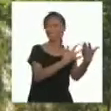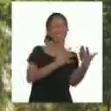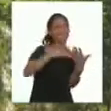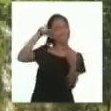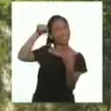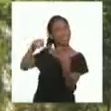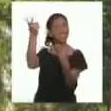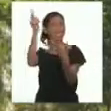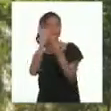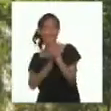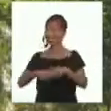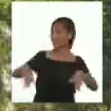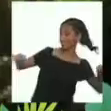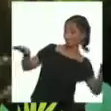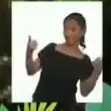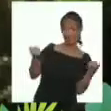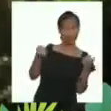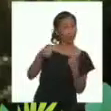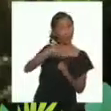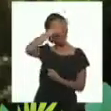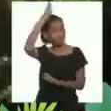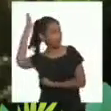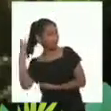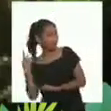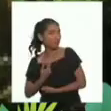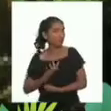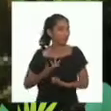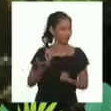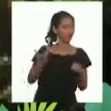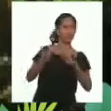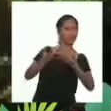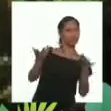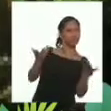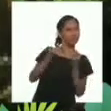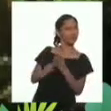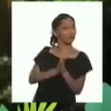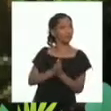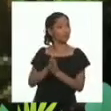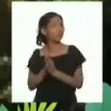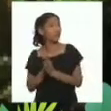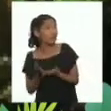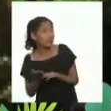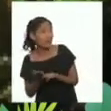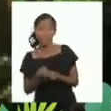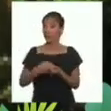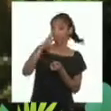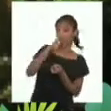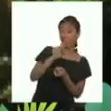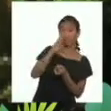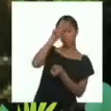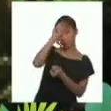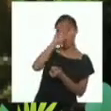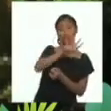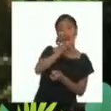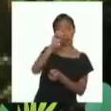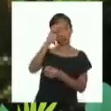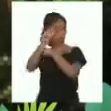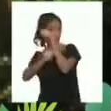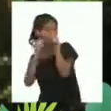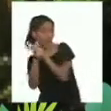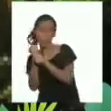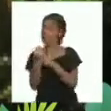vivió en ese momento. ¡Héctor Gallo! Entonces, el Bicentenario es